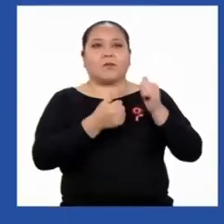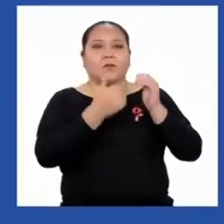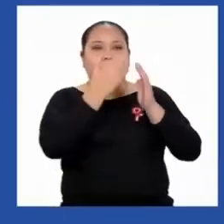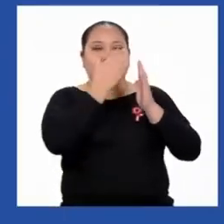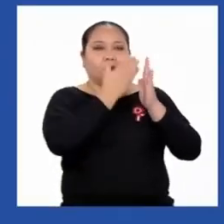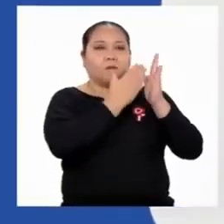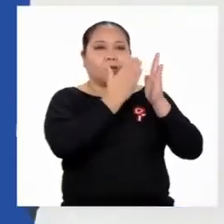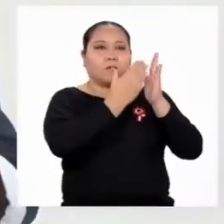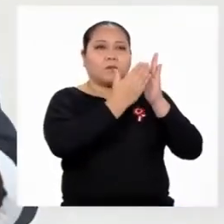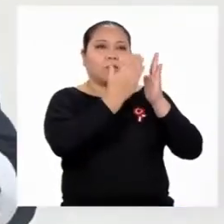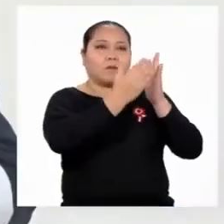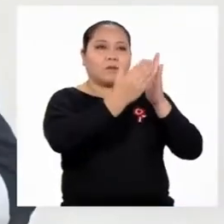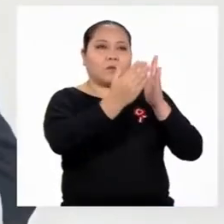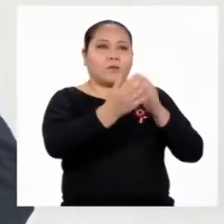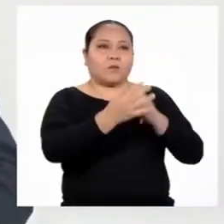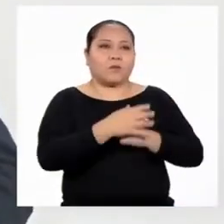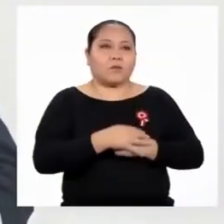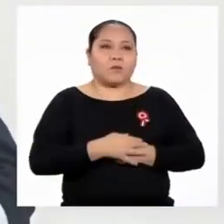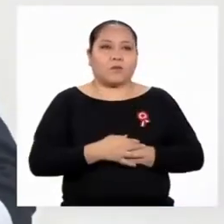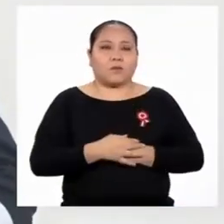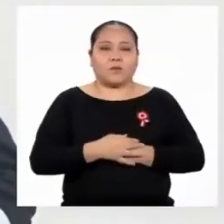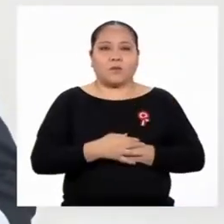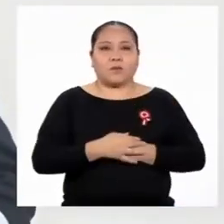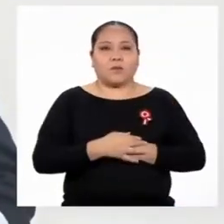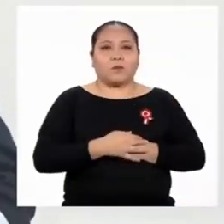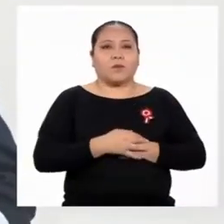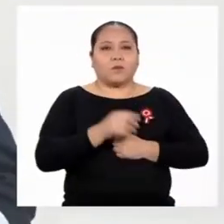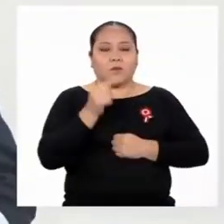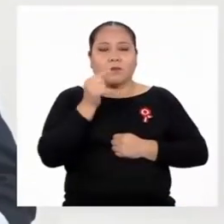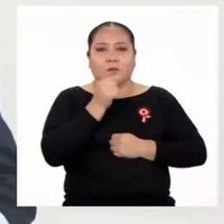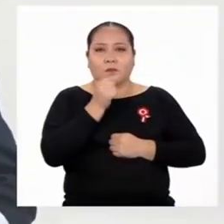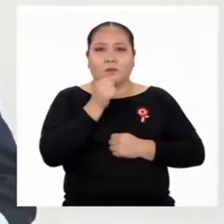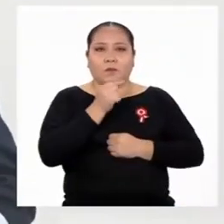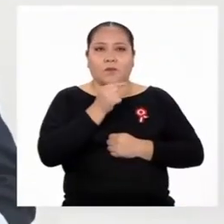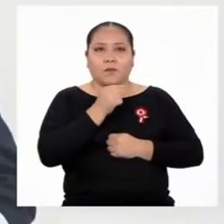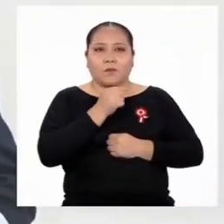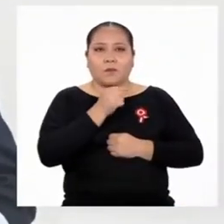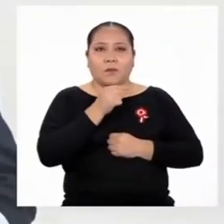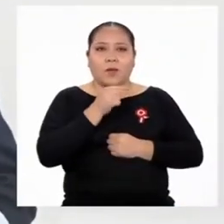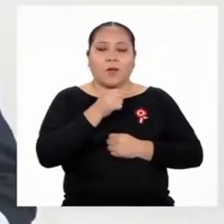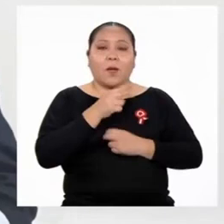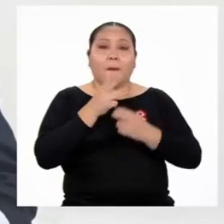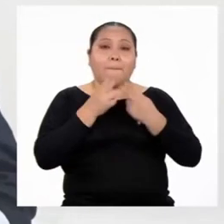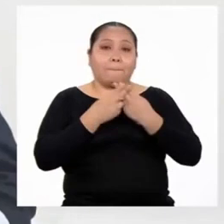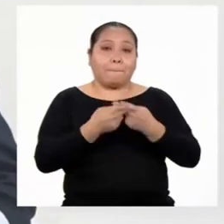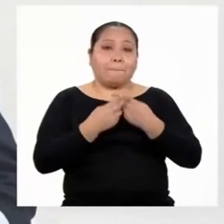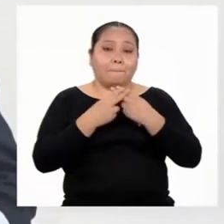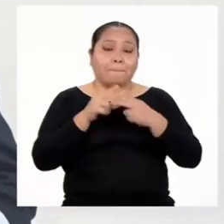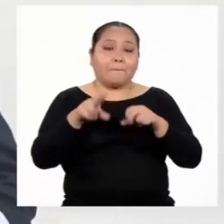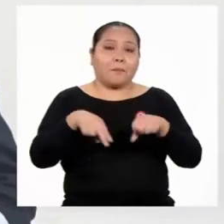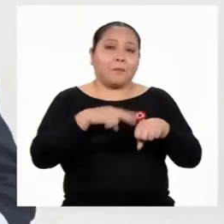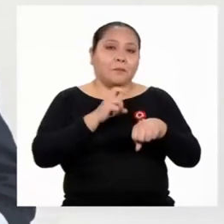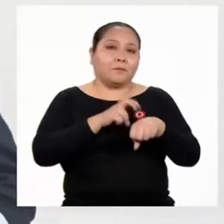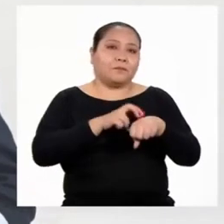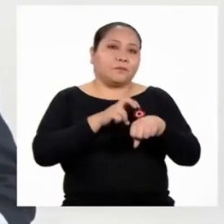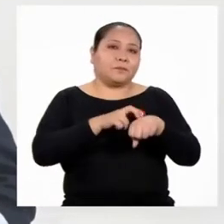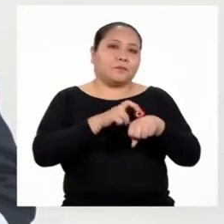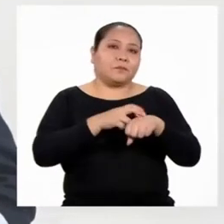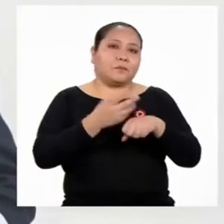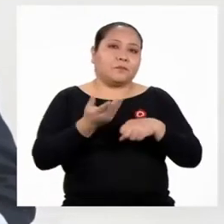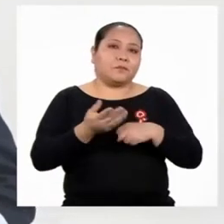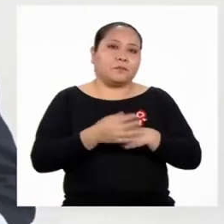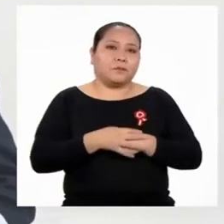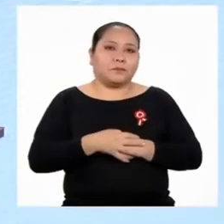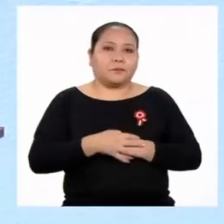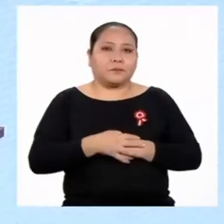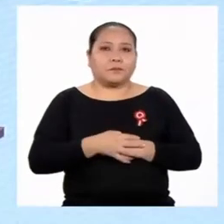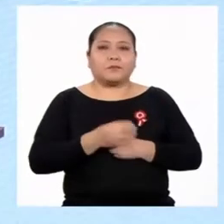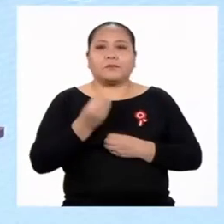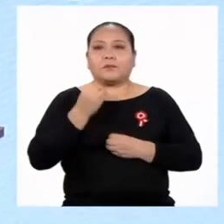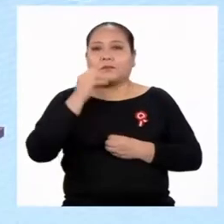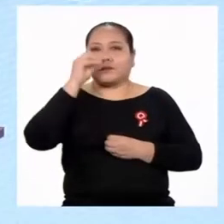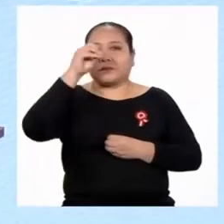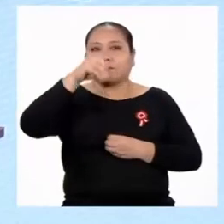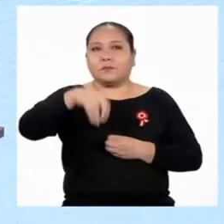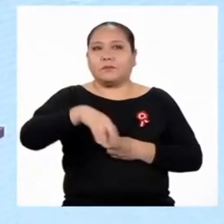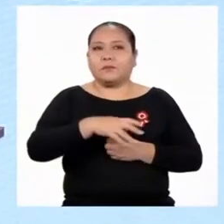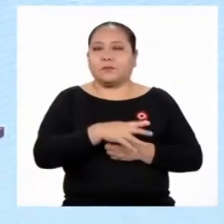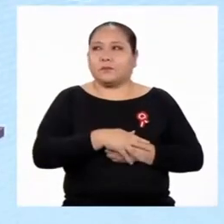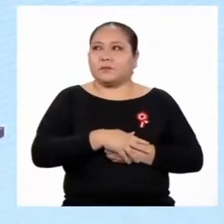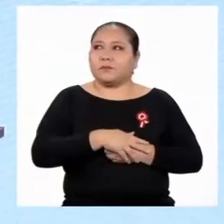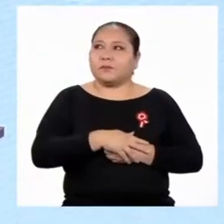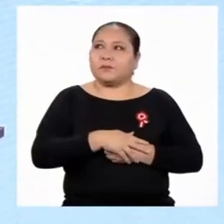estás. En el caso de la categoría peso normal, ¿cómo lo expresarías? A